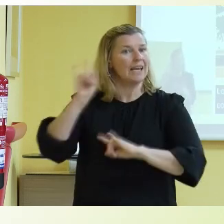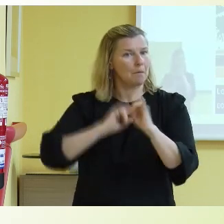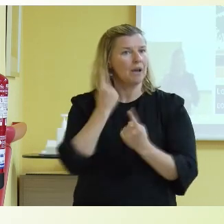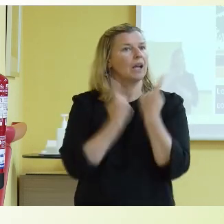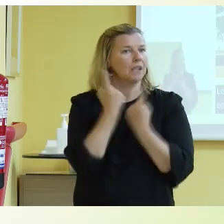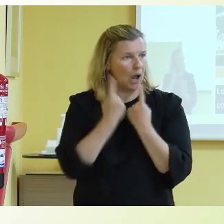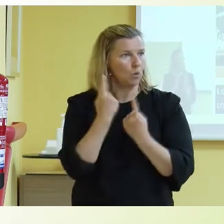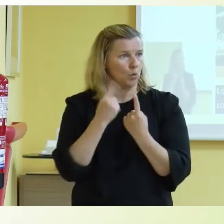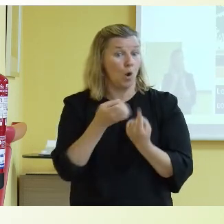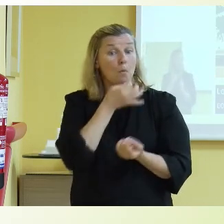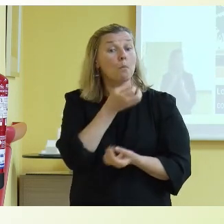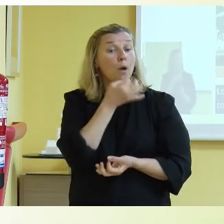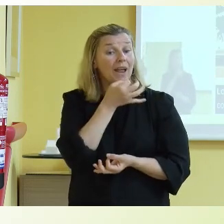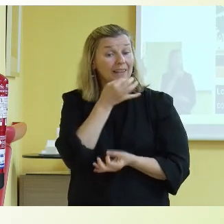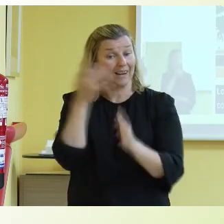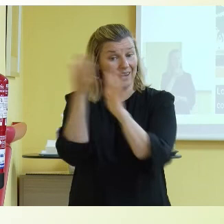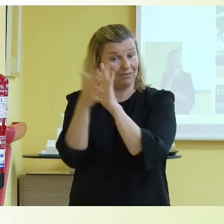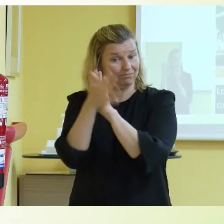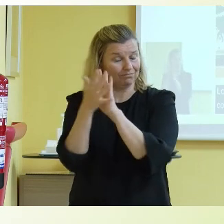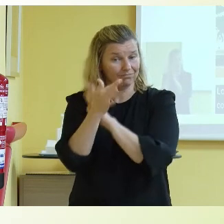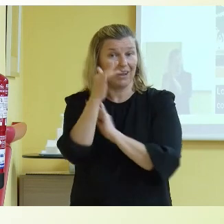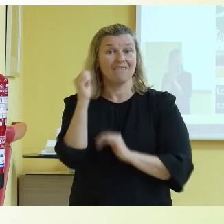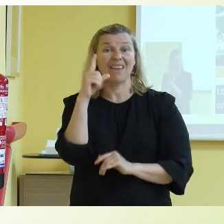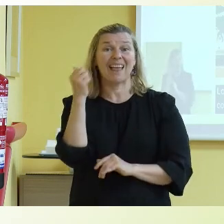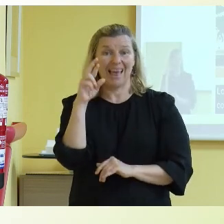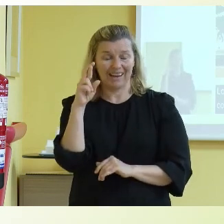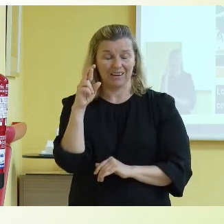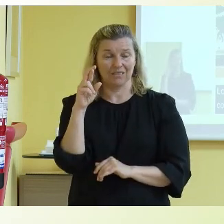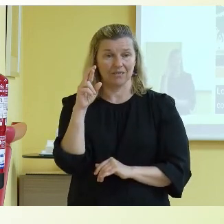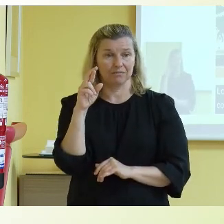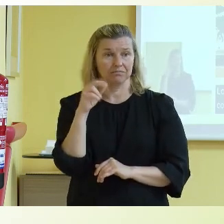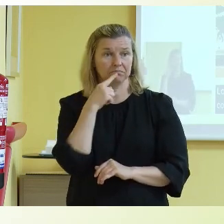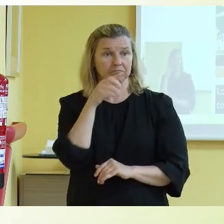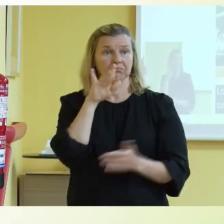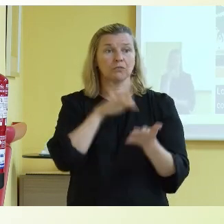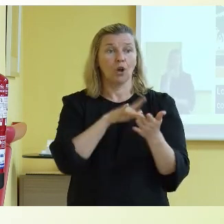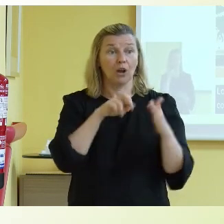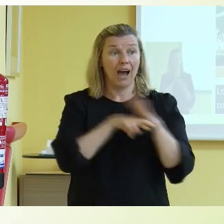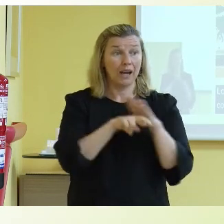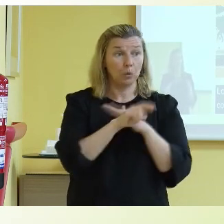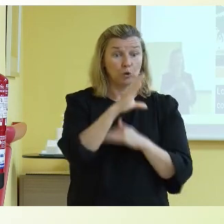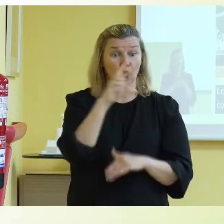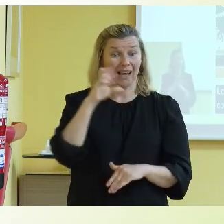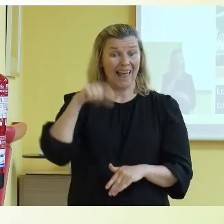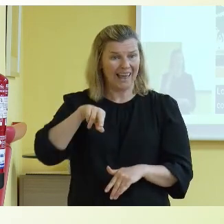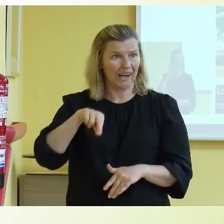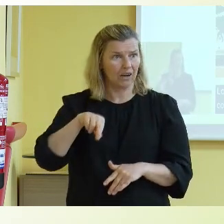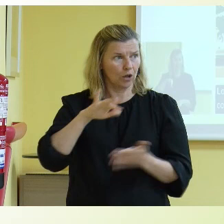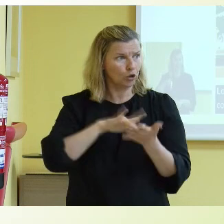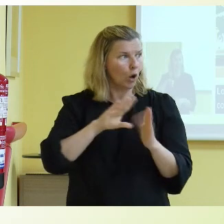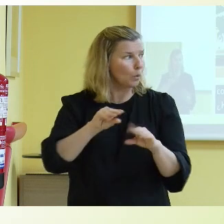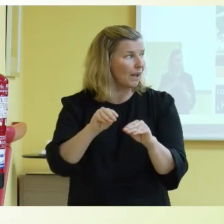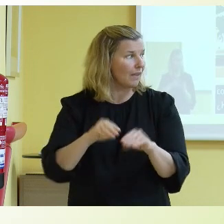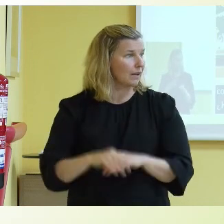esta tarde nos contarán en FEDER también de compañeros vuestros. ¿Habéis utilizado el recurso del CREER también o...?